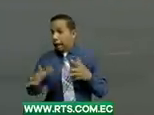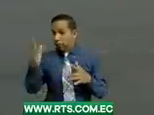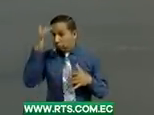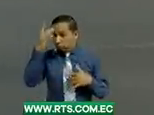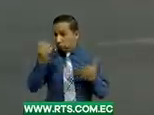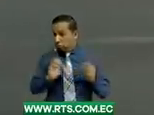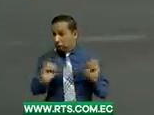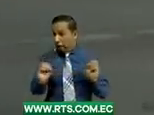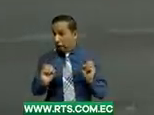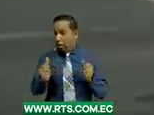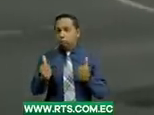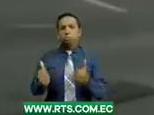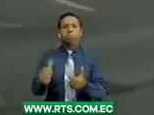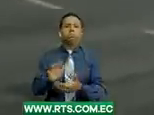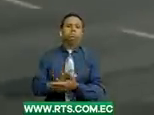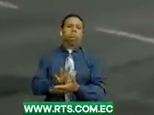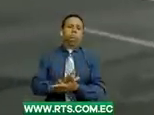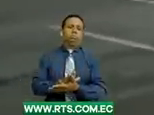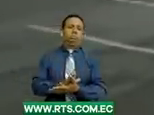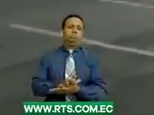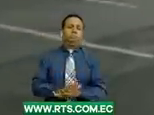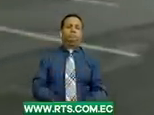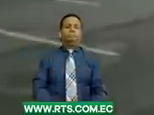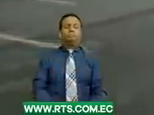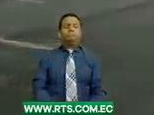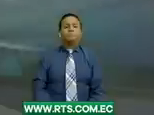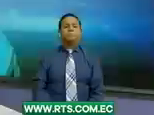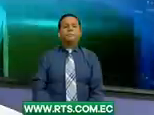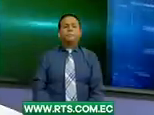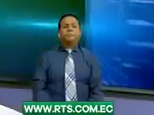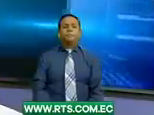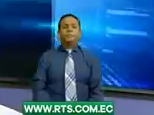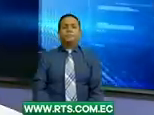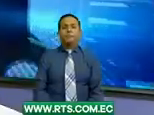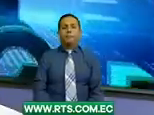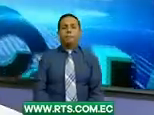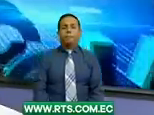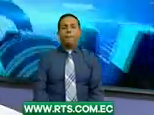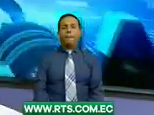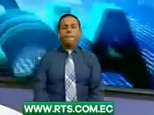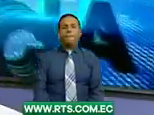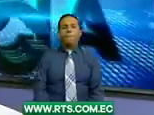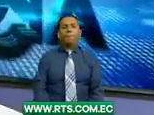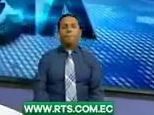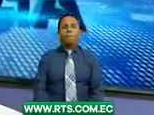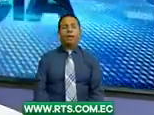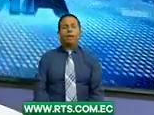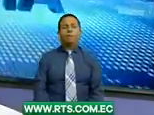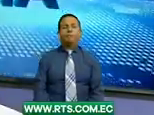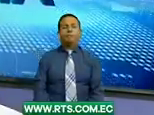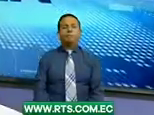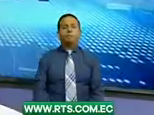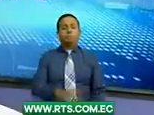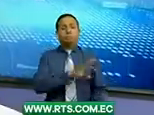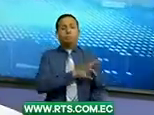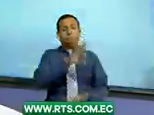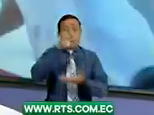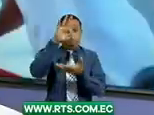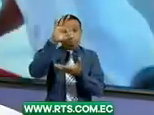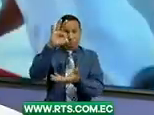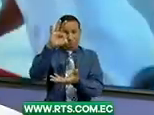Informó Priscila Cadena. Y también la avenida. El representante de la Cámara de